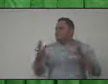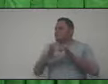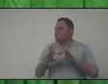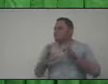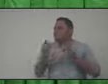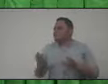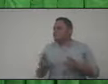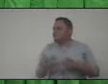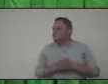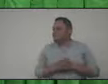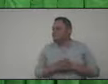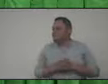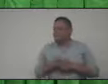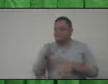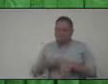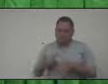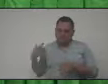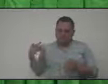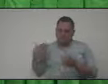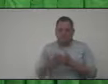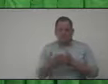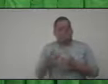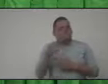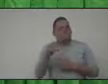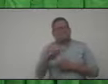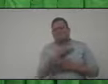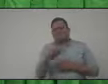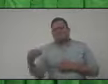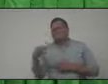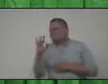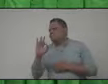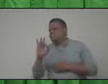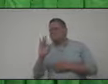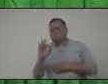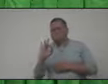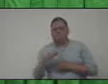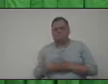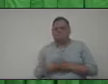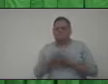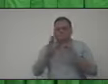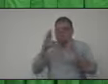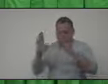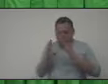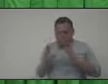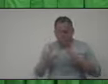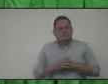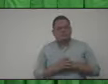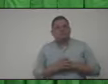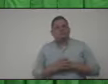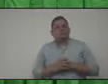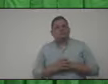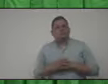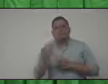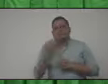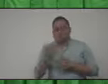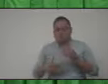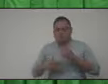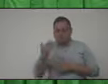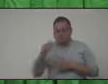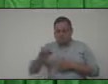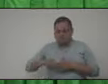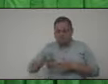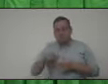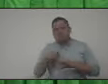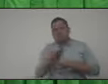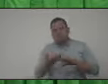recibes, que has recibido siempre? Uf, muy buena, la verdad, muy buena. Siempre me han atendido. Cuando necesito algo,